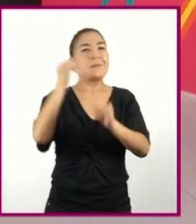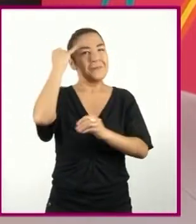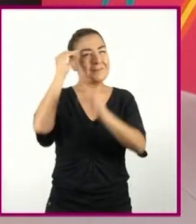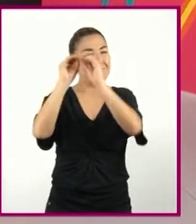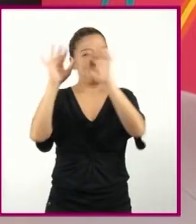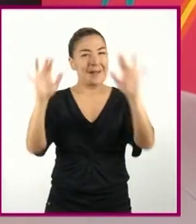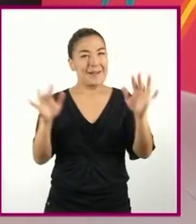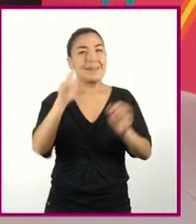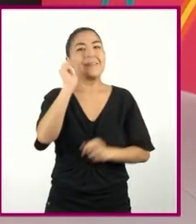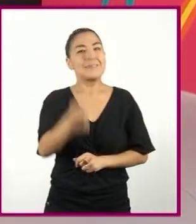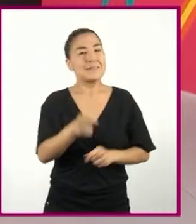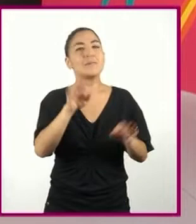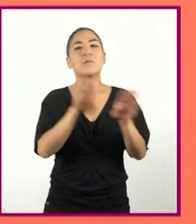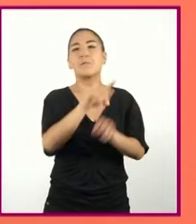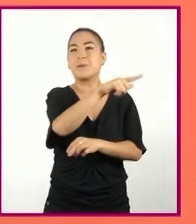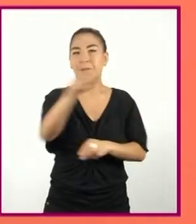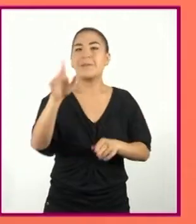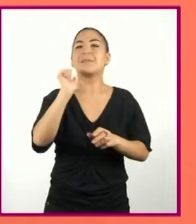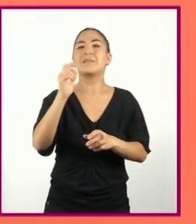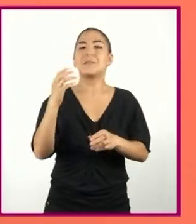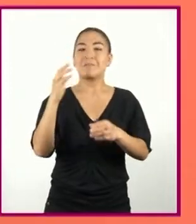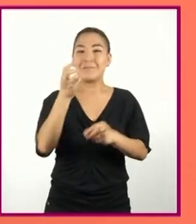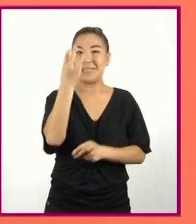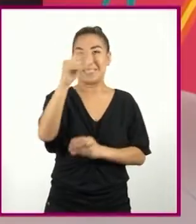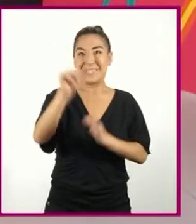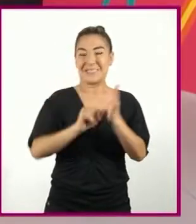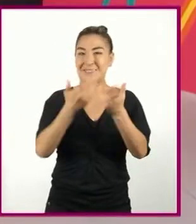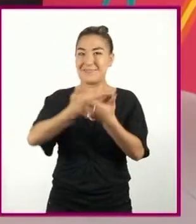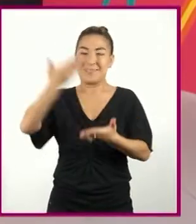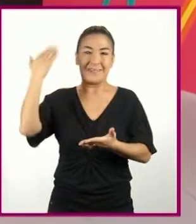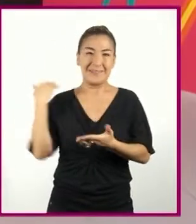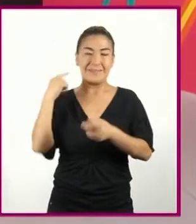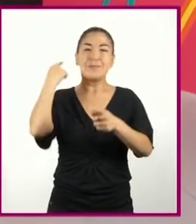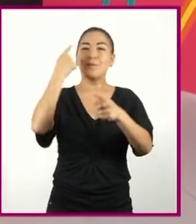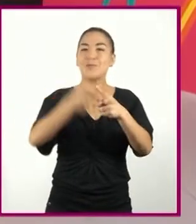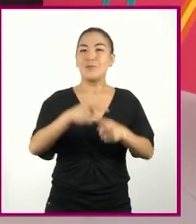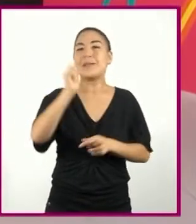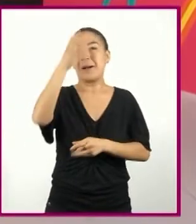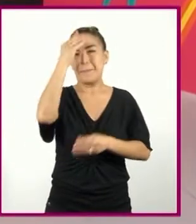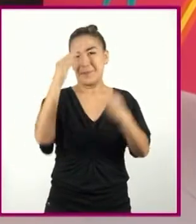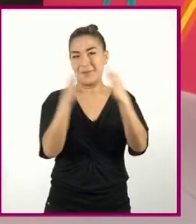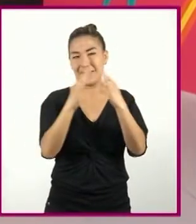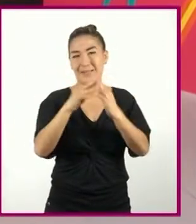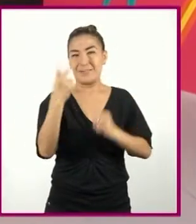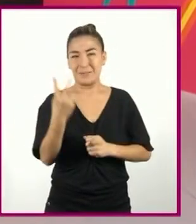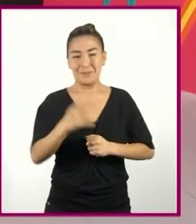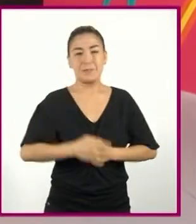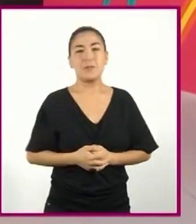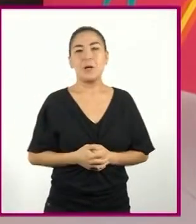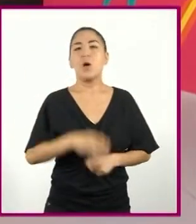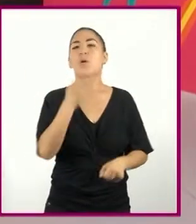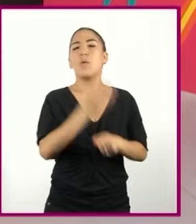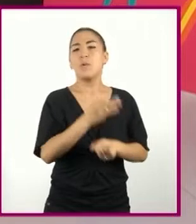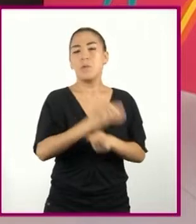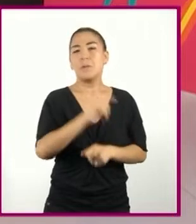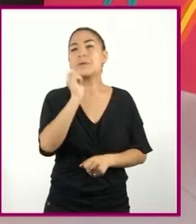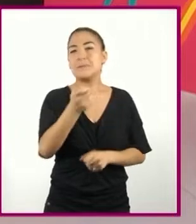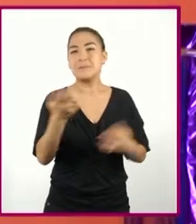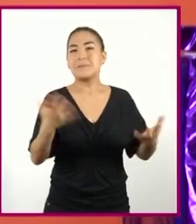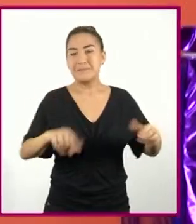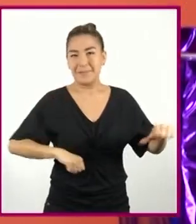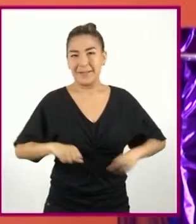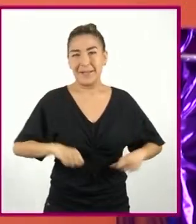como también de sus trabajos realizados durante el primer periodo de Aprende en Casa 2. Porque vamos a realizar